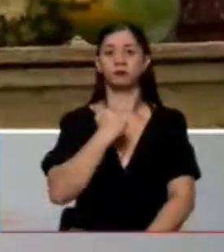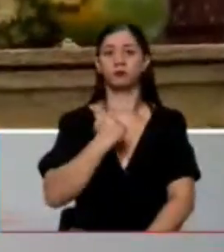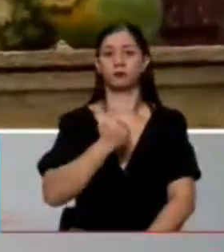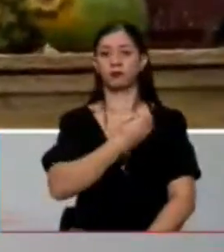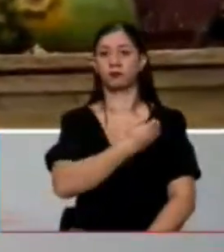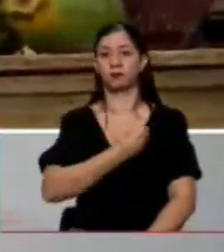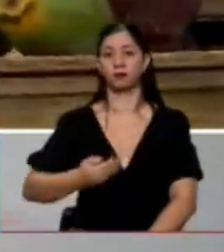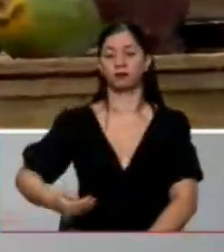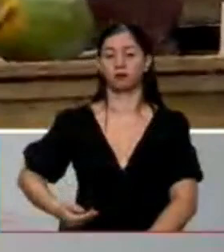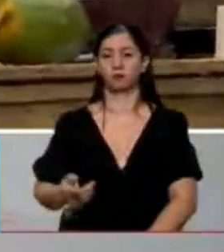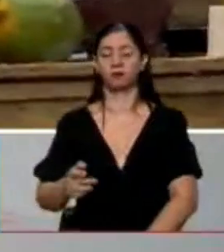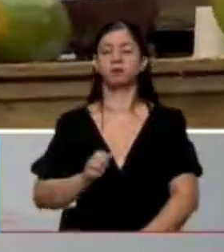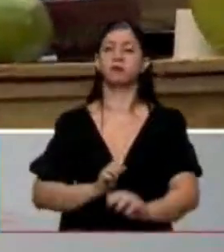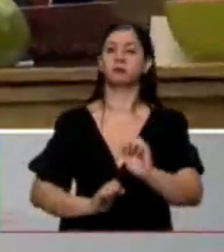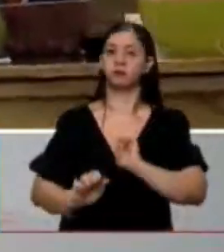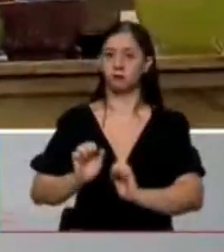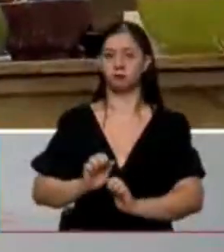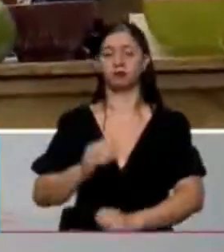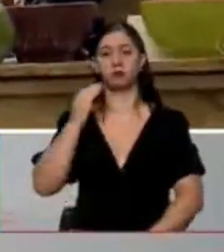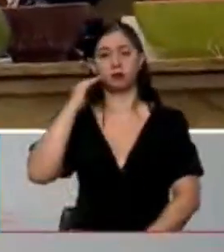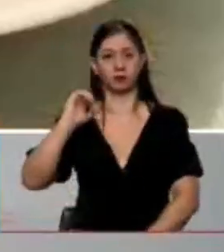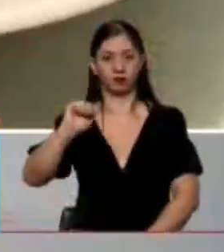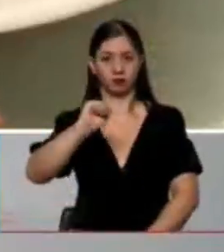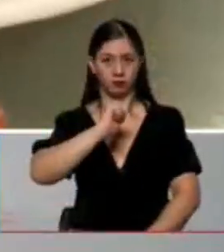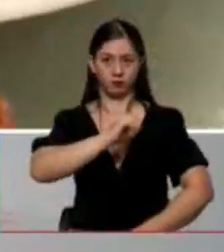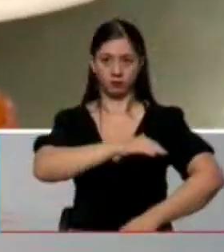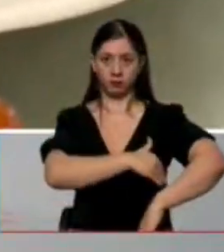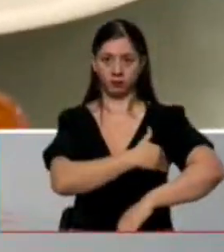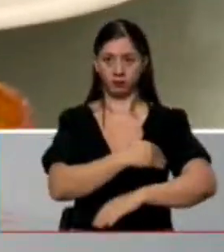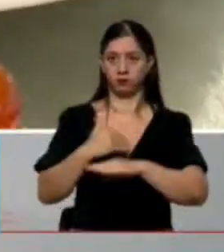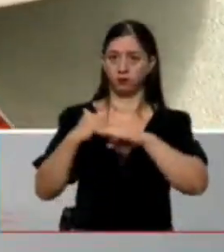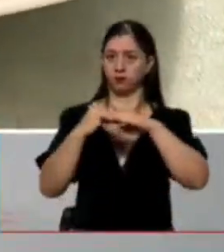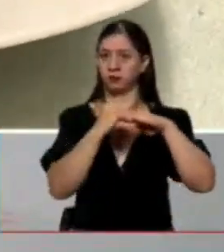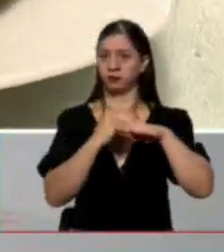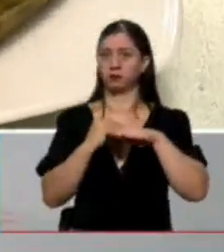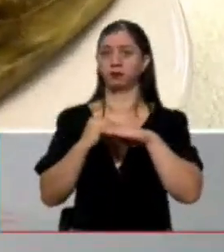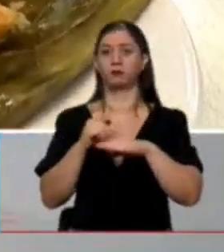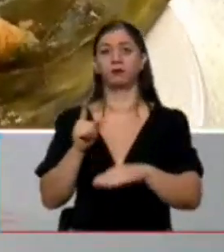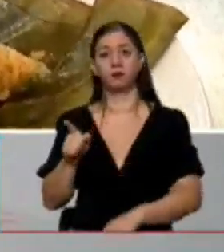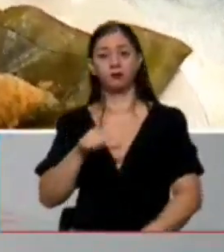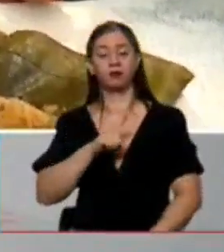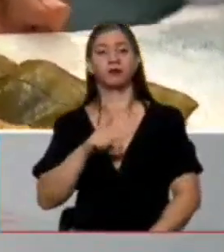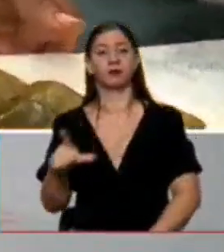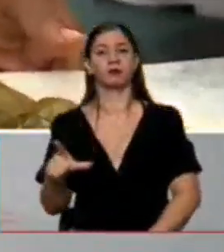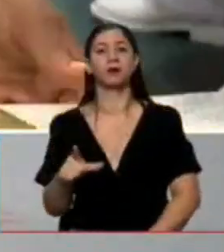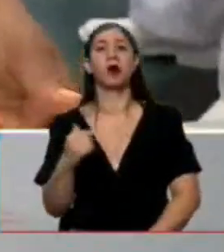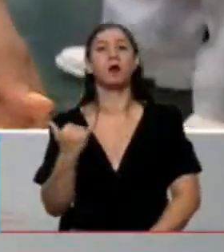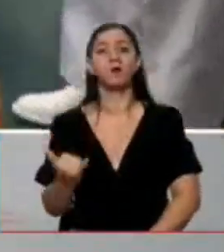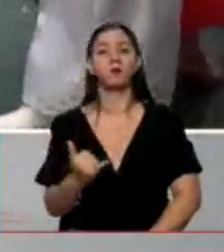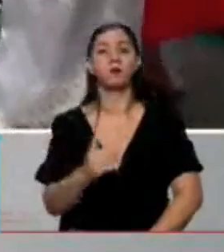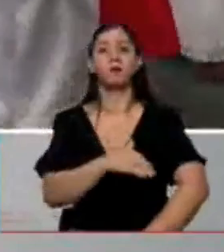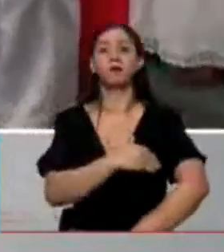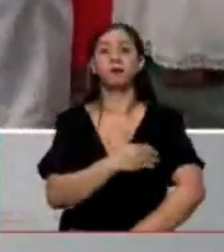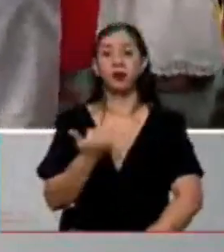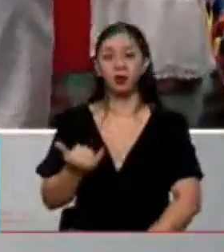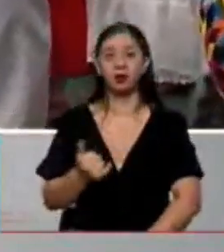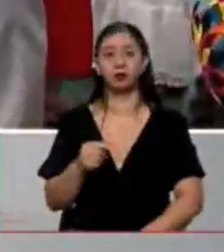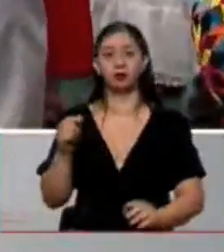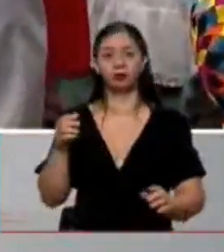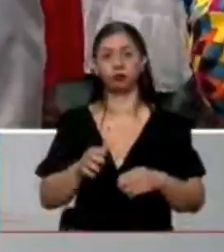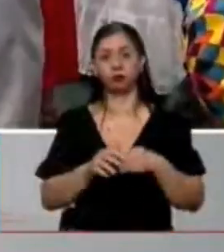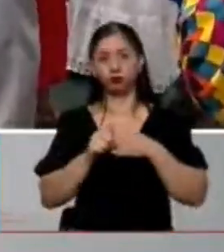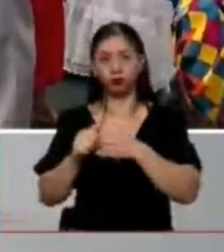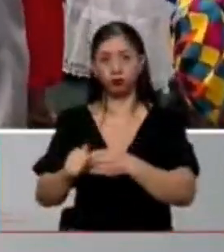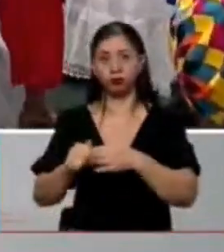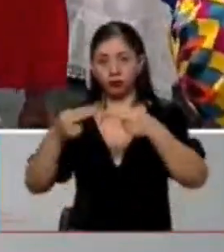acciones en defensa de la mujer. Esto desde el Ministerio de Igualdad y Equidad que ella lidera. La cartera contará con una dirección enfocada al